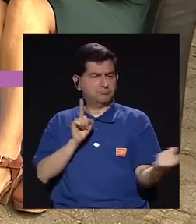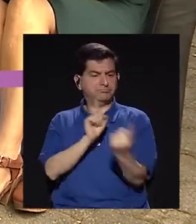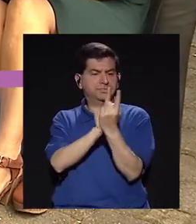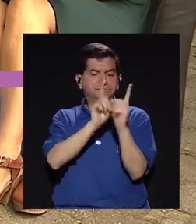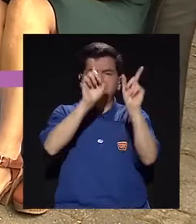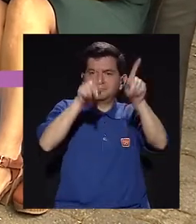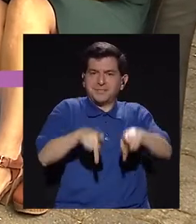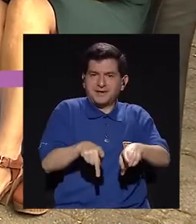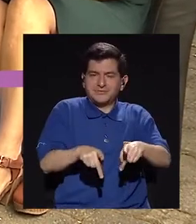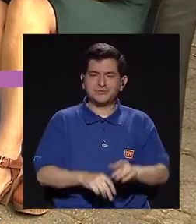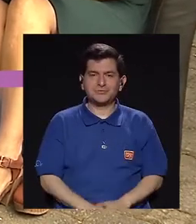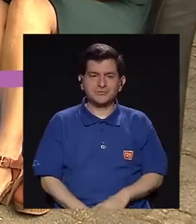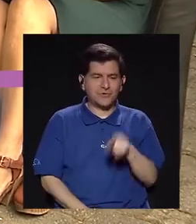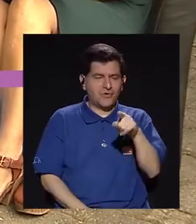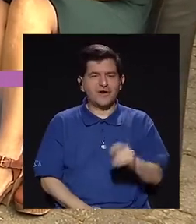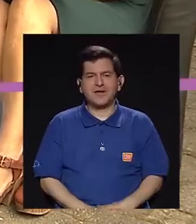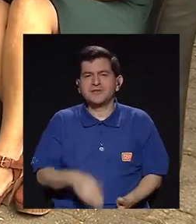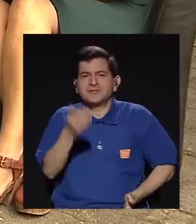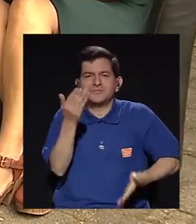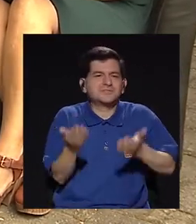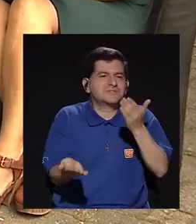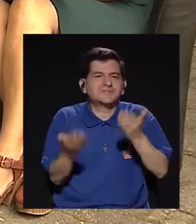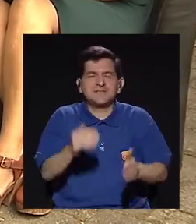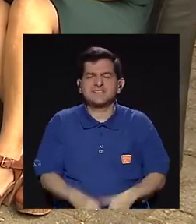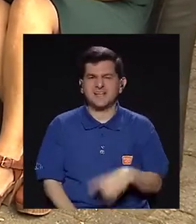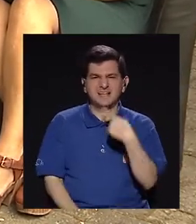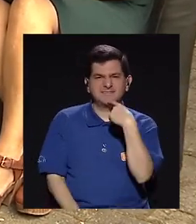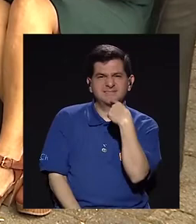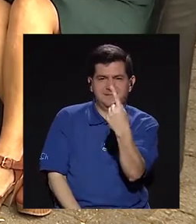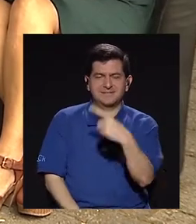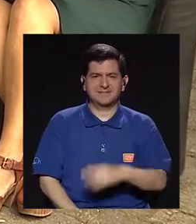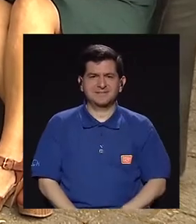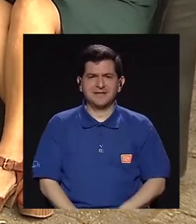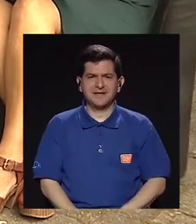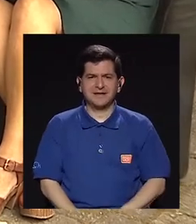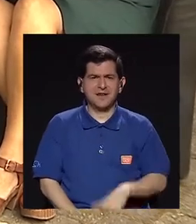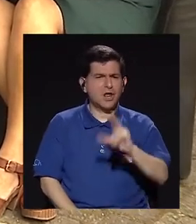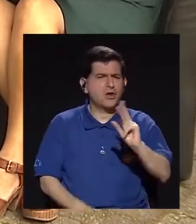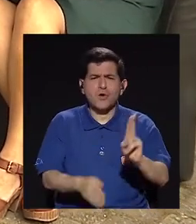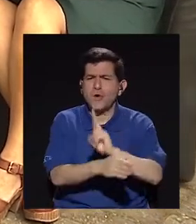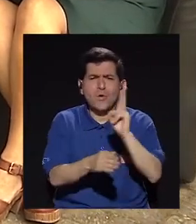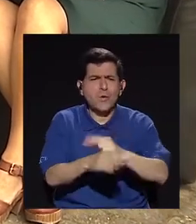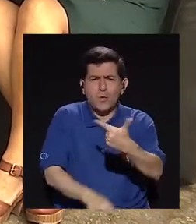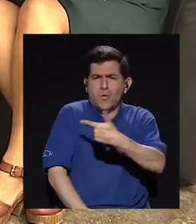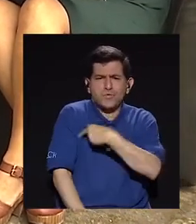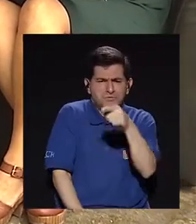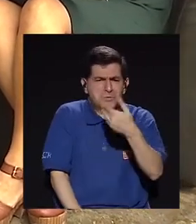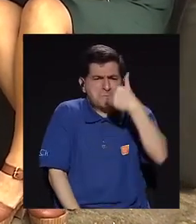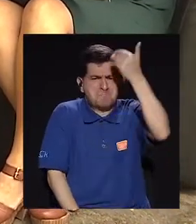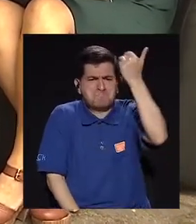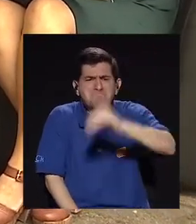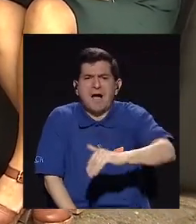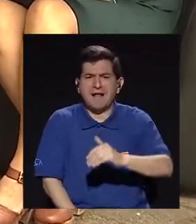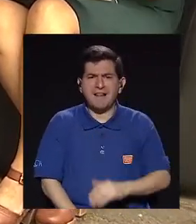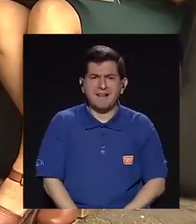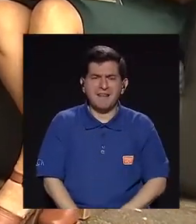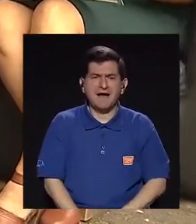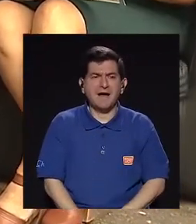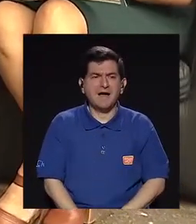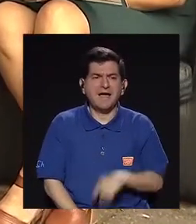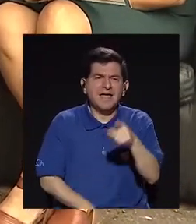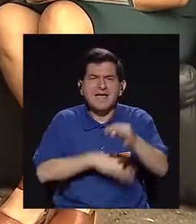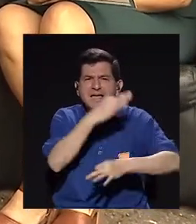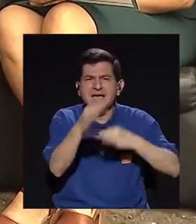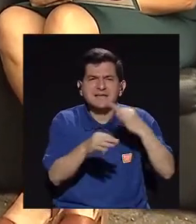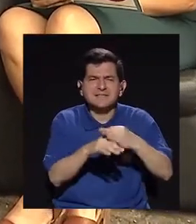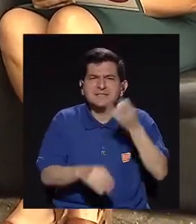uno a personas que van en una corriente de decirle no se ponga vacunas porque son malas, o una